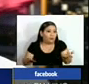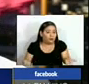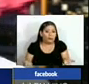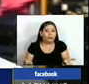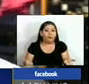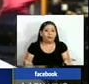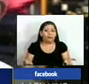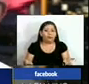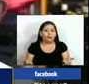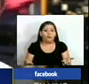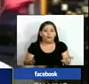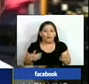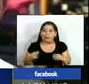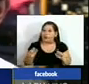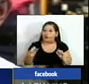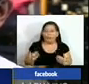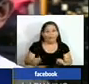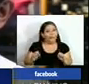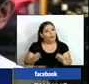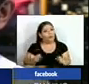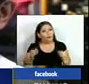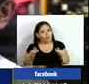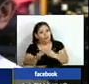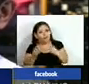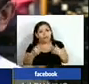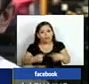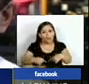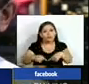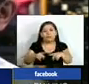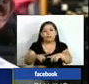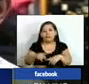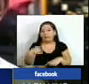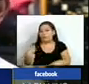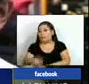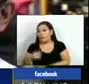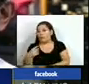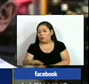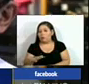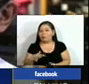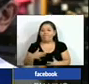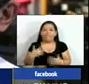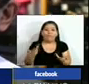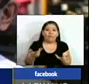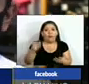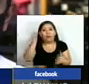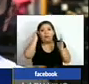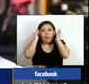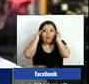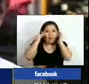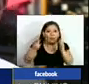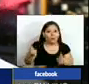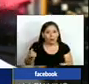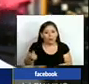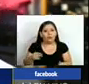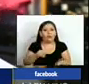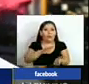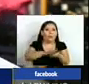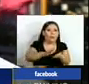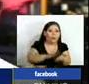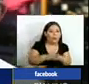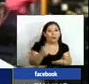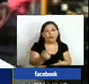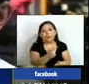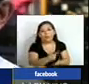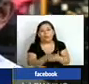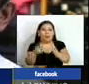que no podemos continuar de esta manera. Es totalmente agobiante las deudas que tenemos, los pagos con los proveedores,